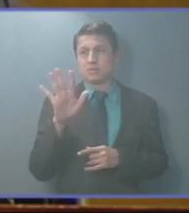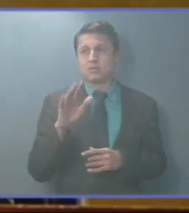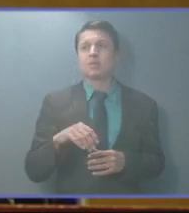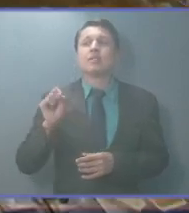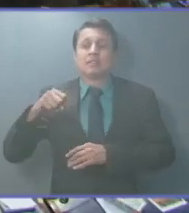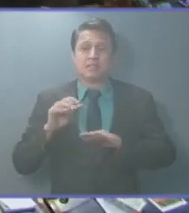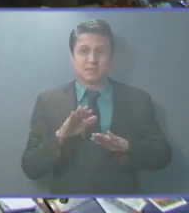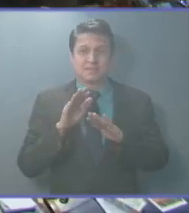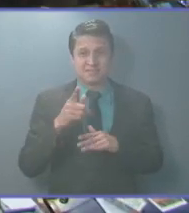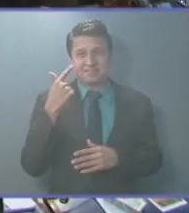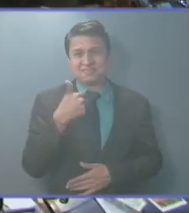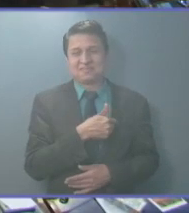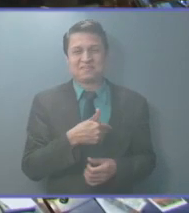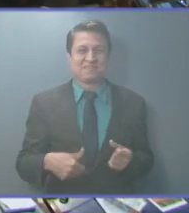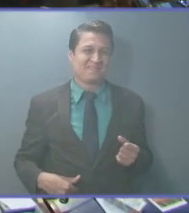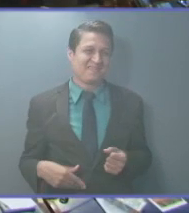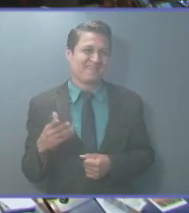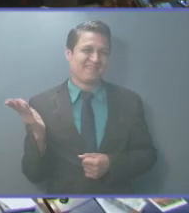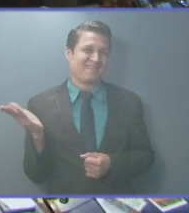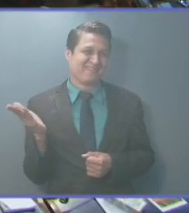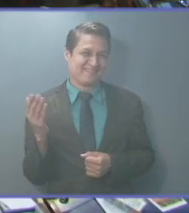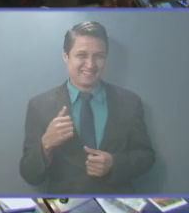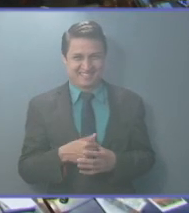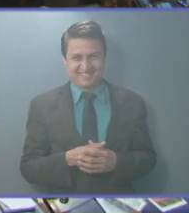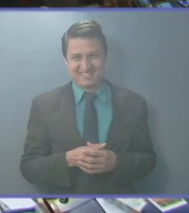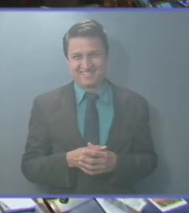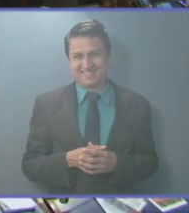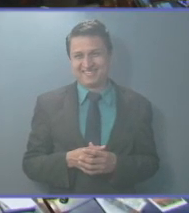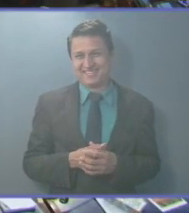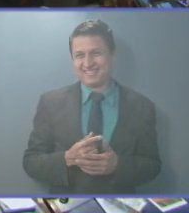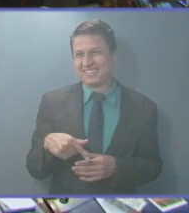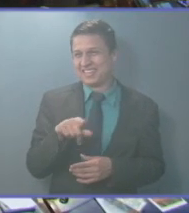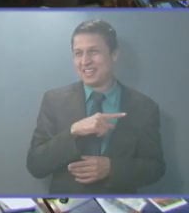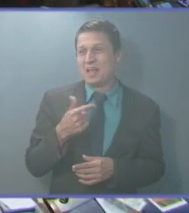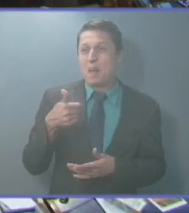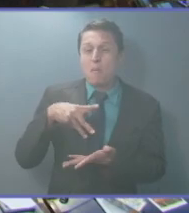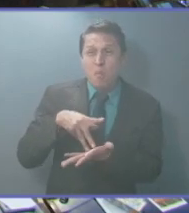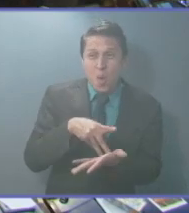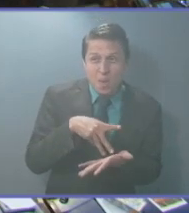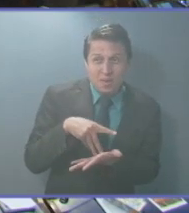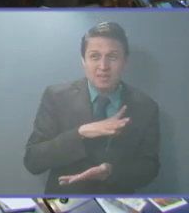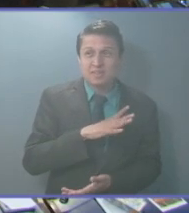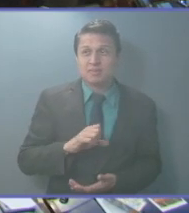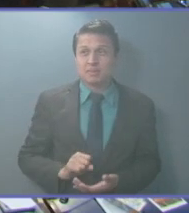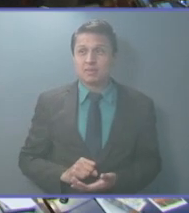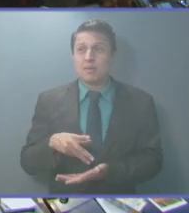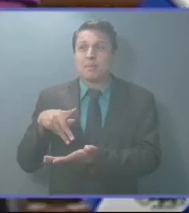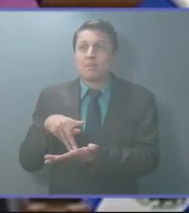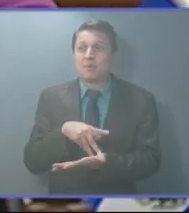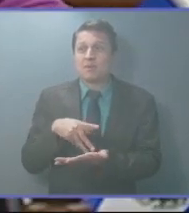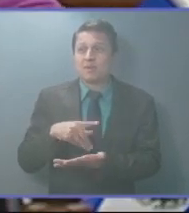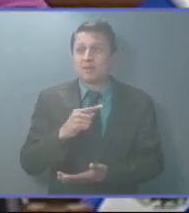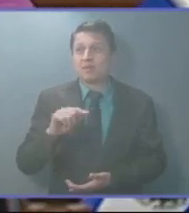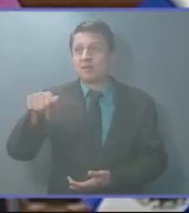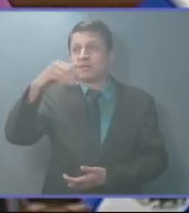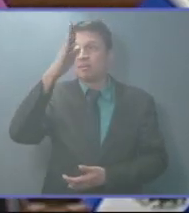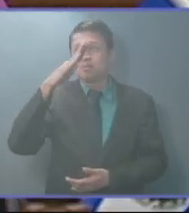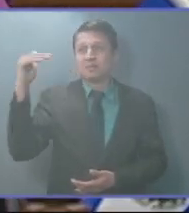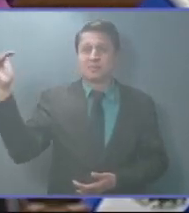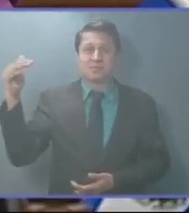y gracias presidente buenas noches pueblos salvadoreños salvadoreños en el exterior